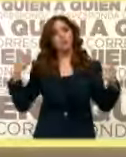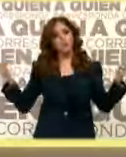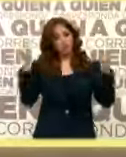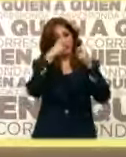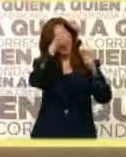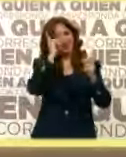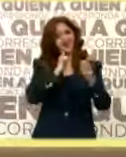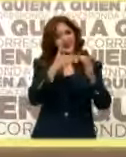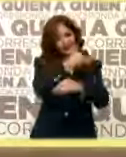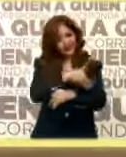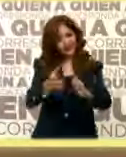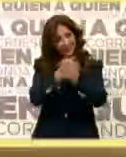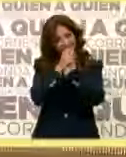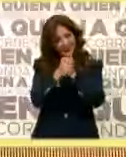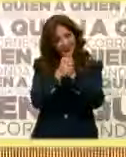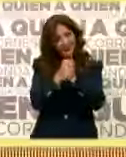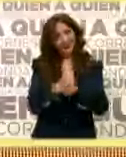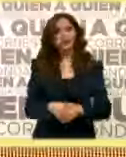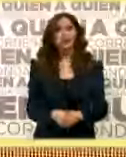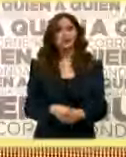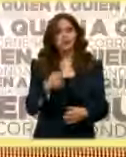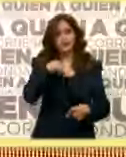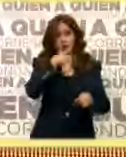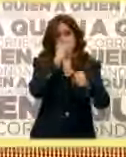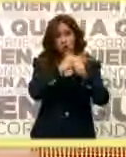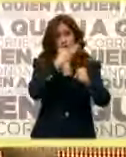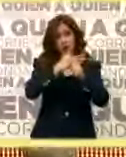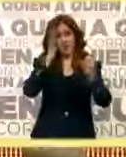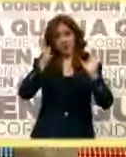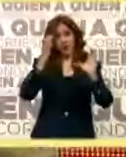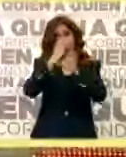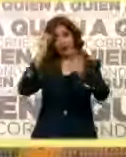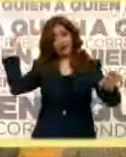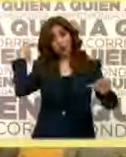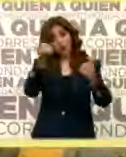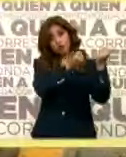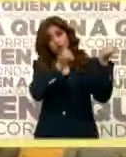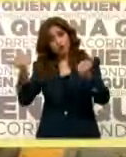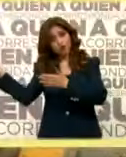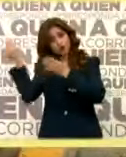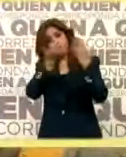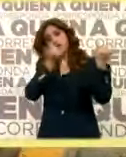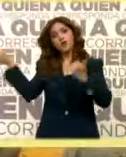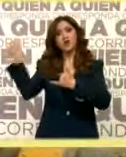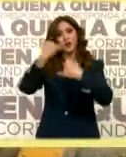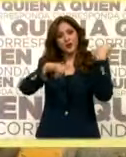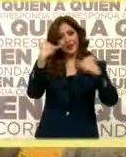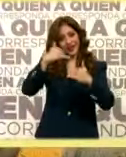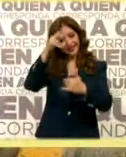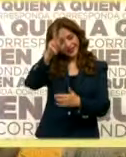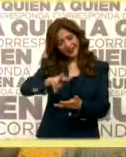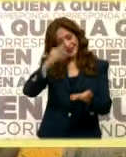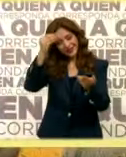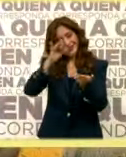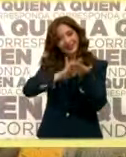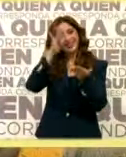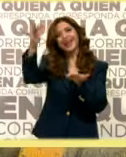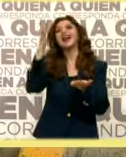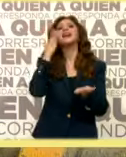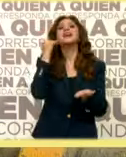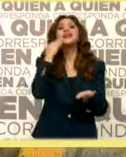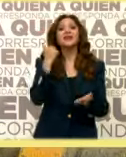saludarlas. Y aparte están descargando el camión ya con los juguetes. Ya de vi, verdad, ya padrísimo. Vi, ya muchísimas gracias. Muchas gracias. Gracias, muy